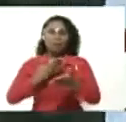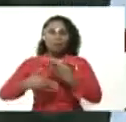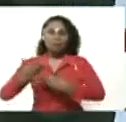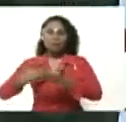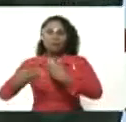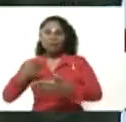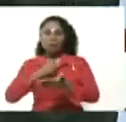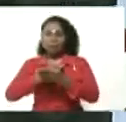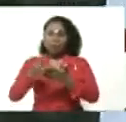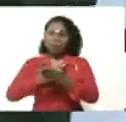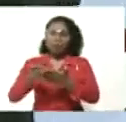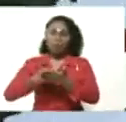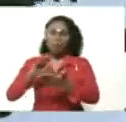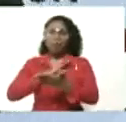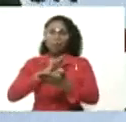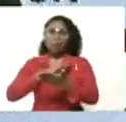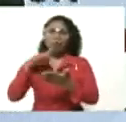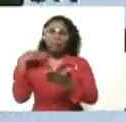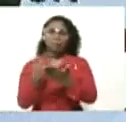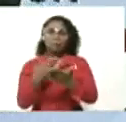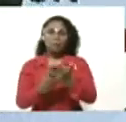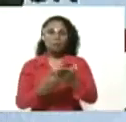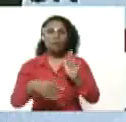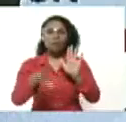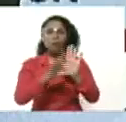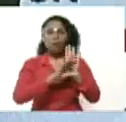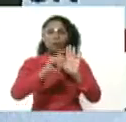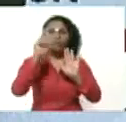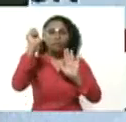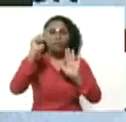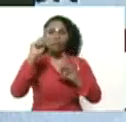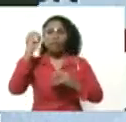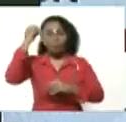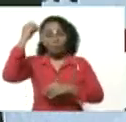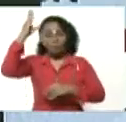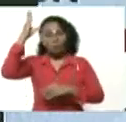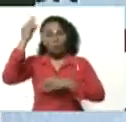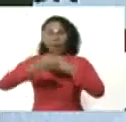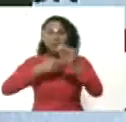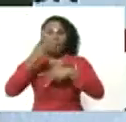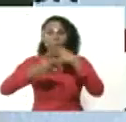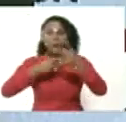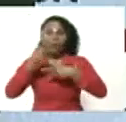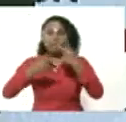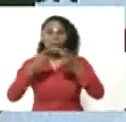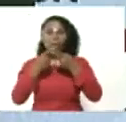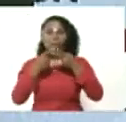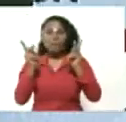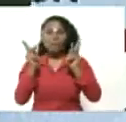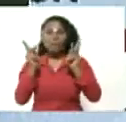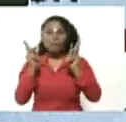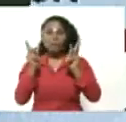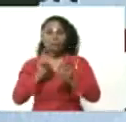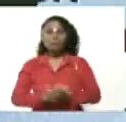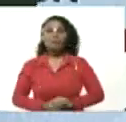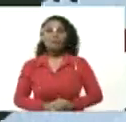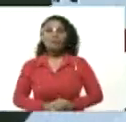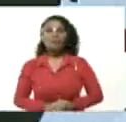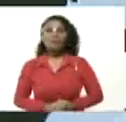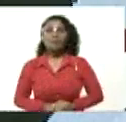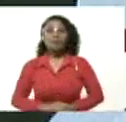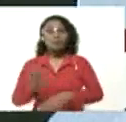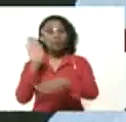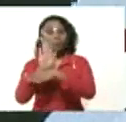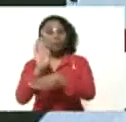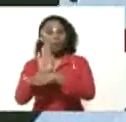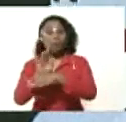lo escribimos en nuestras constituciones, pero que después no somos capaces de convertirlo en políticas públicas. Cuidado,